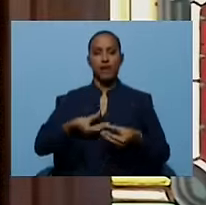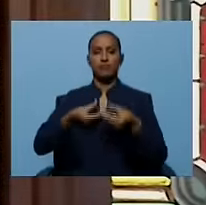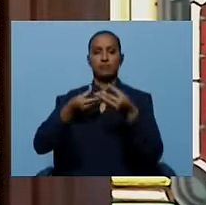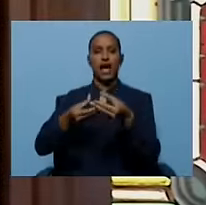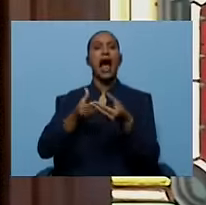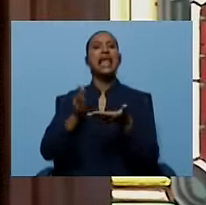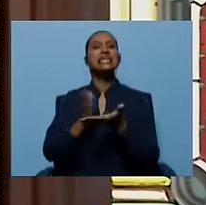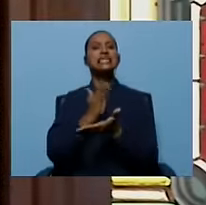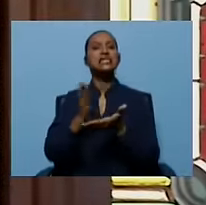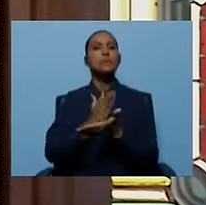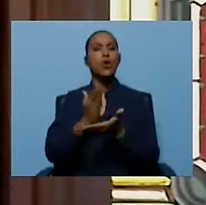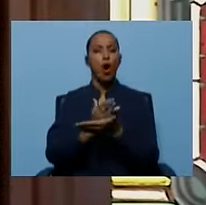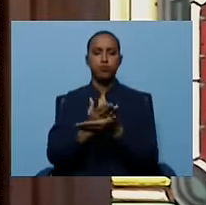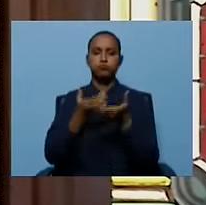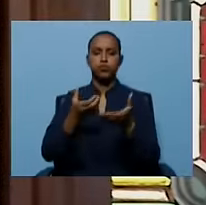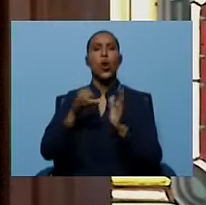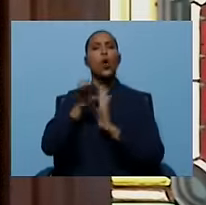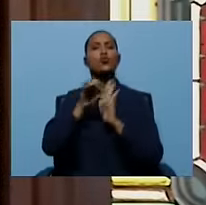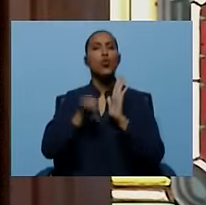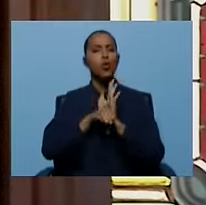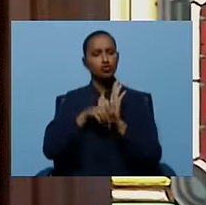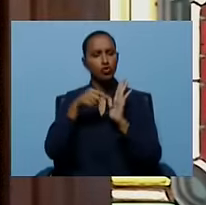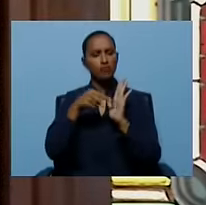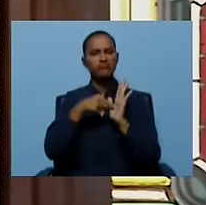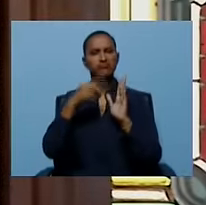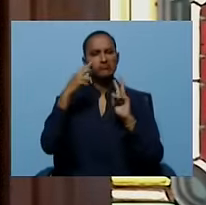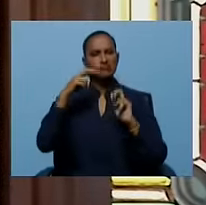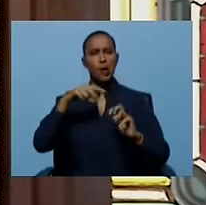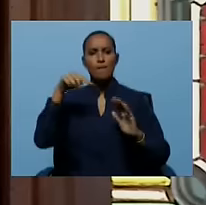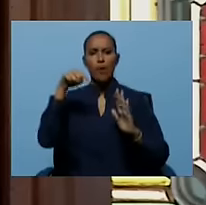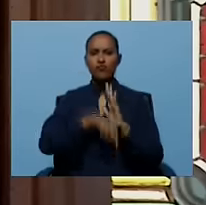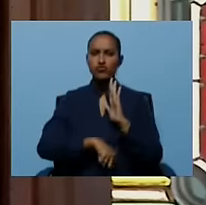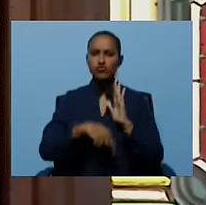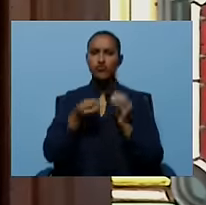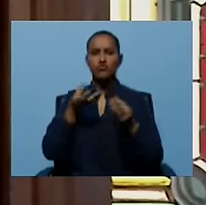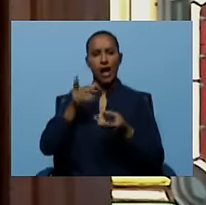Cada oficial debería recibir un curso del Libro Azul.